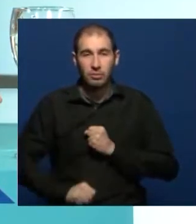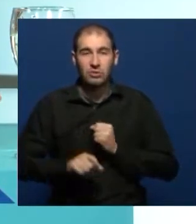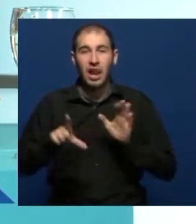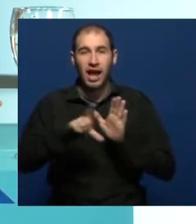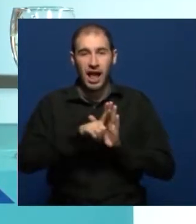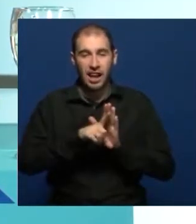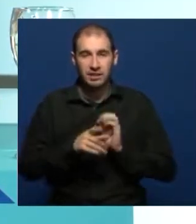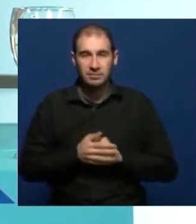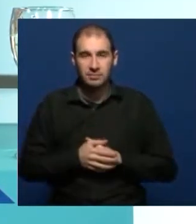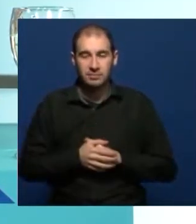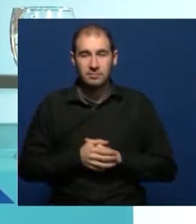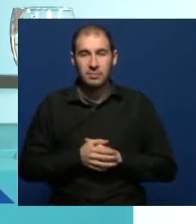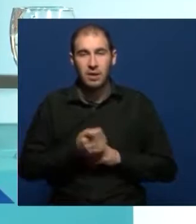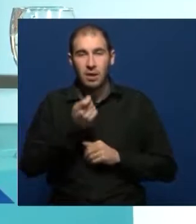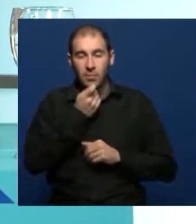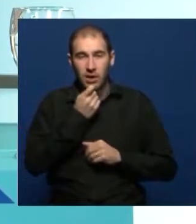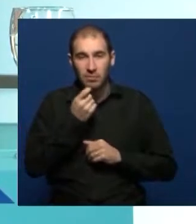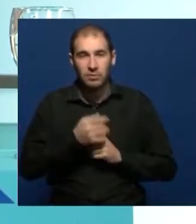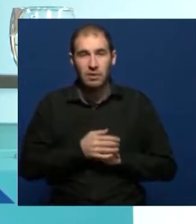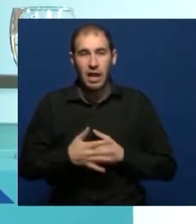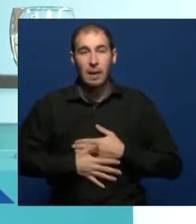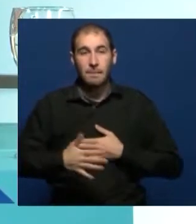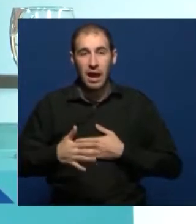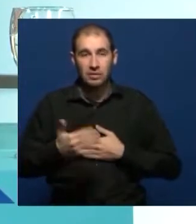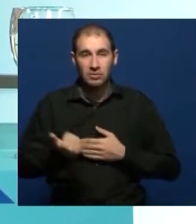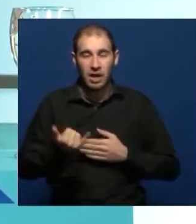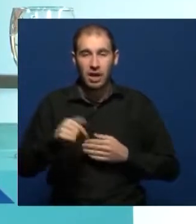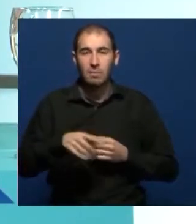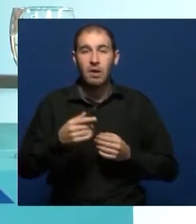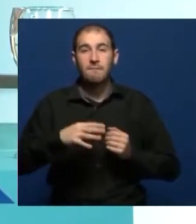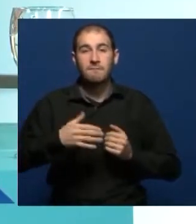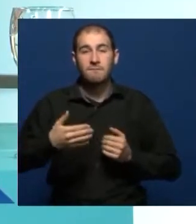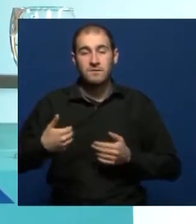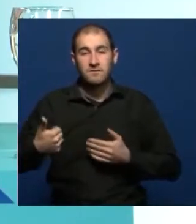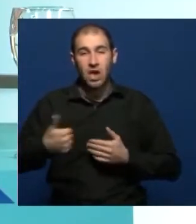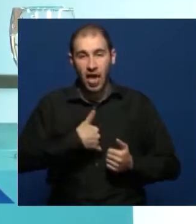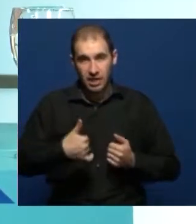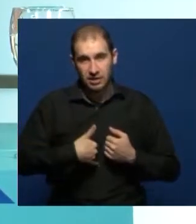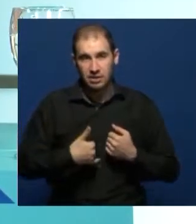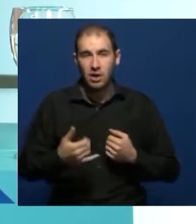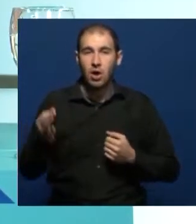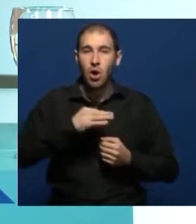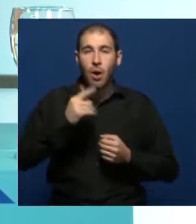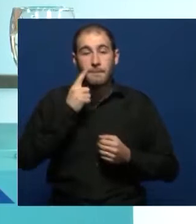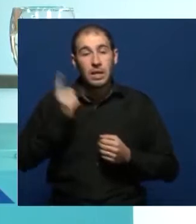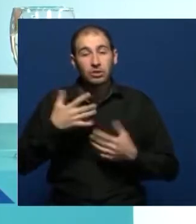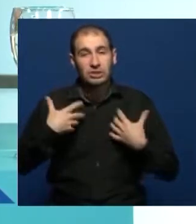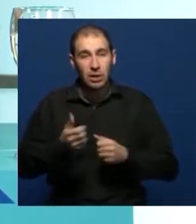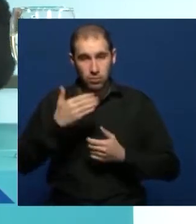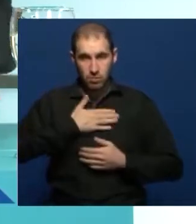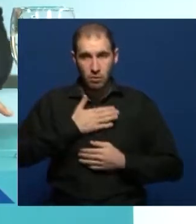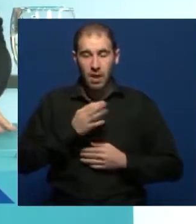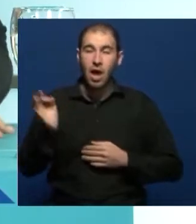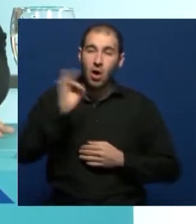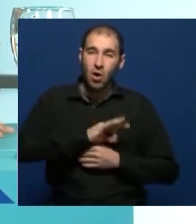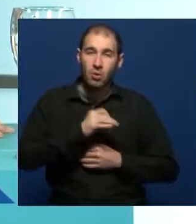legal cuando el embarazo que tienen es producto de una violación, cuando está en riesgo su salud o